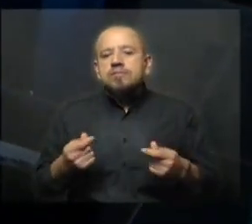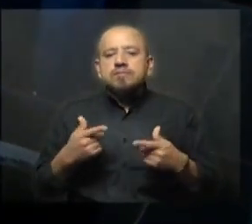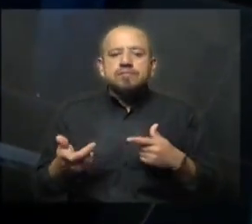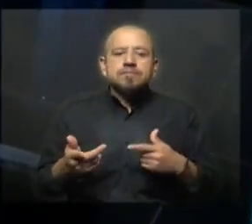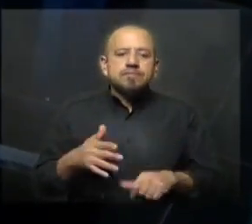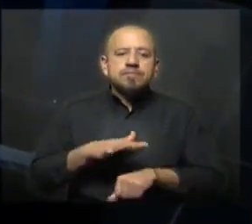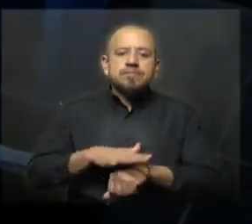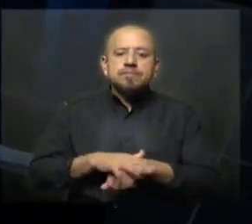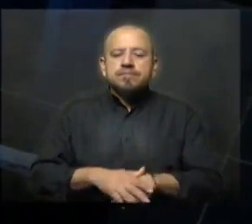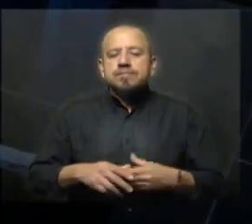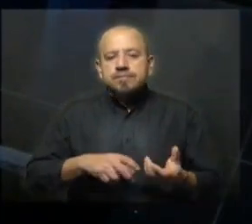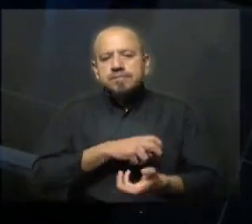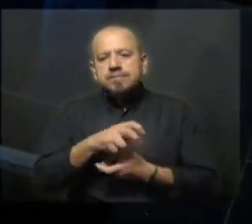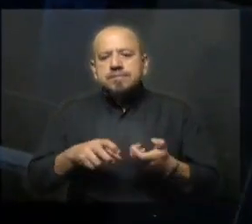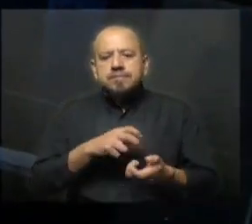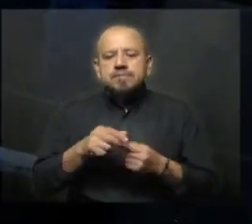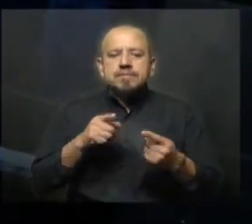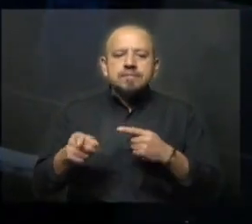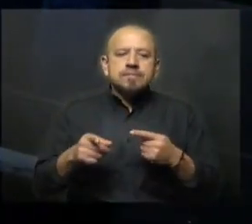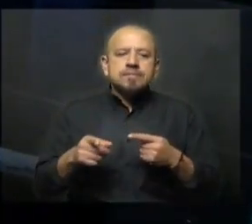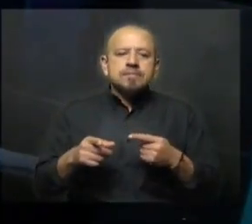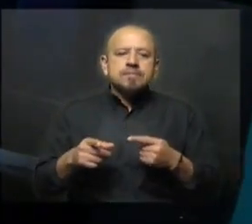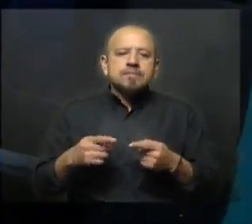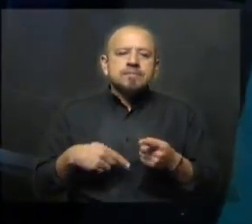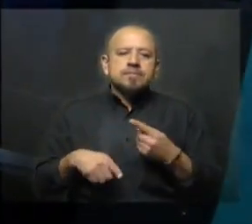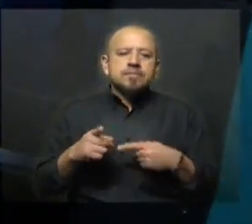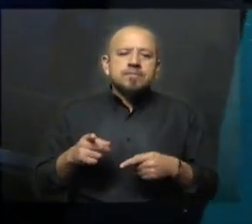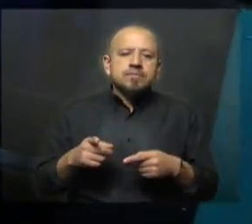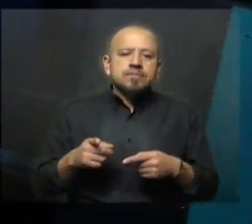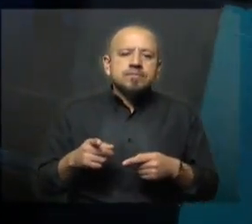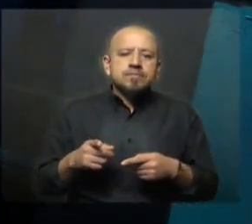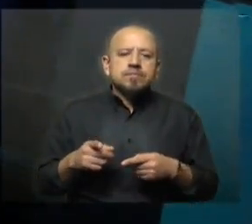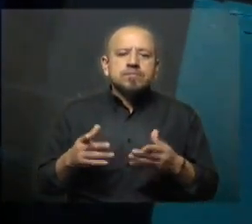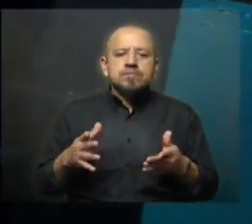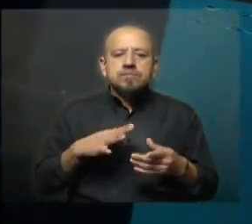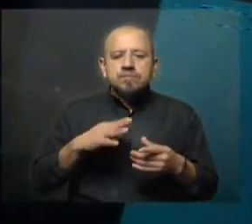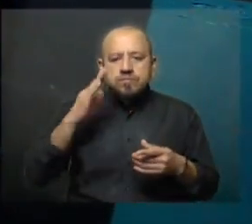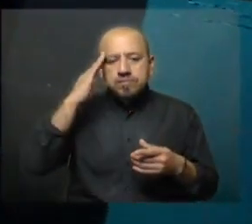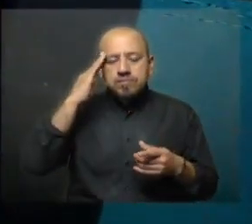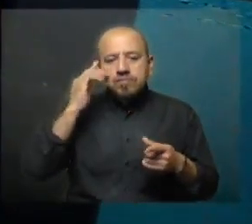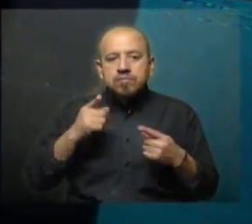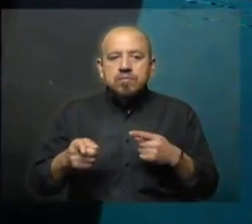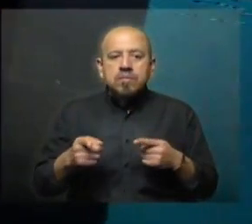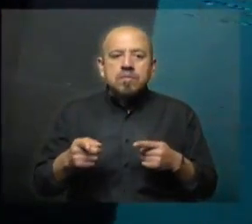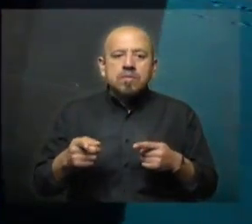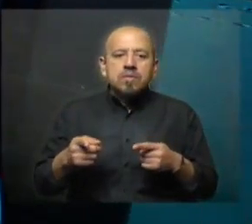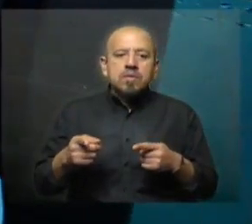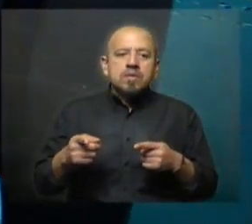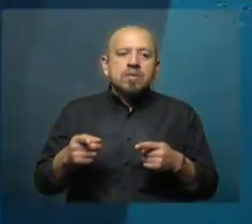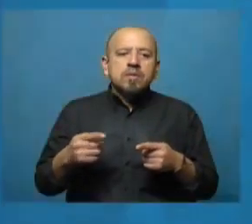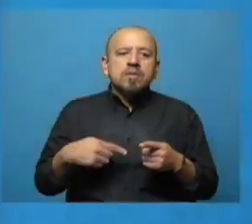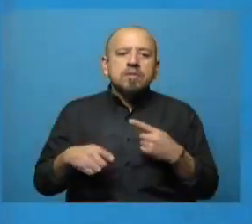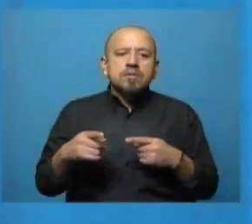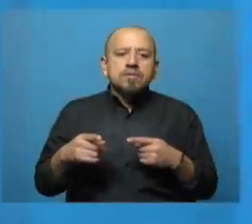no en un momento complicado encontrarnos con esta versión no sé si pasó por ahí La idea cuando cuando intentaste grabarlo no no no no